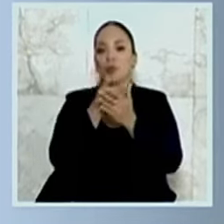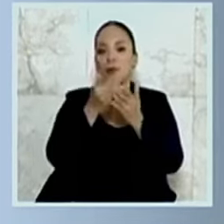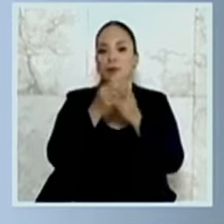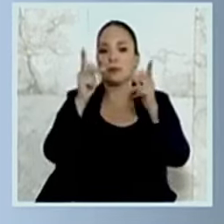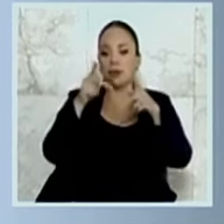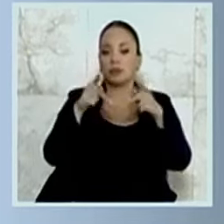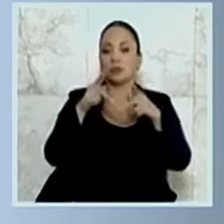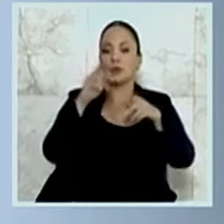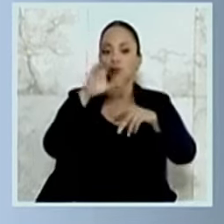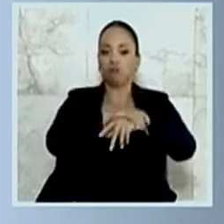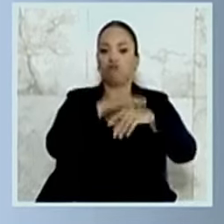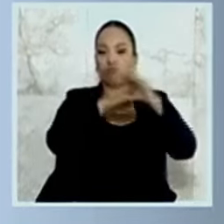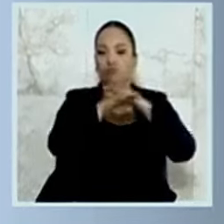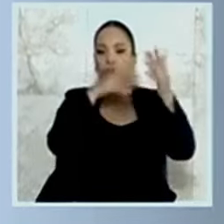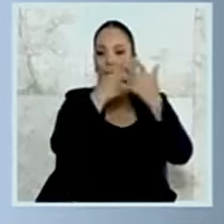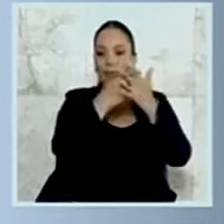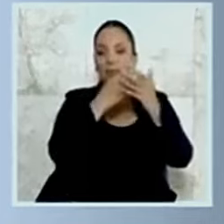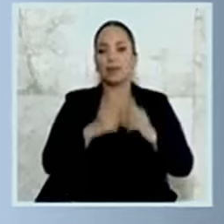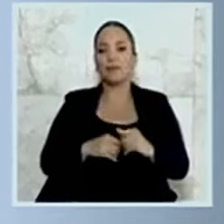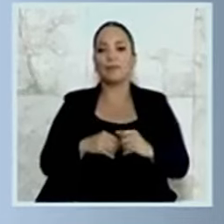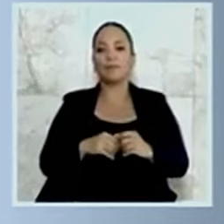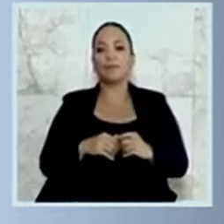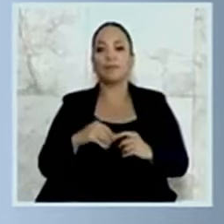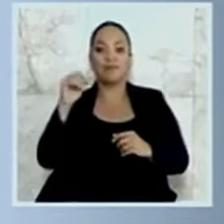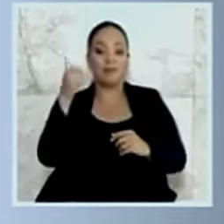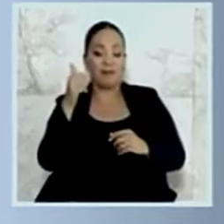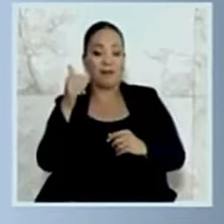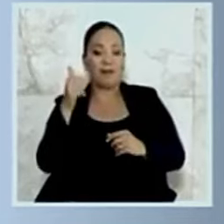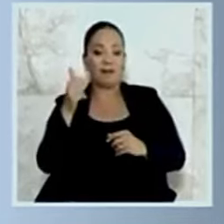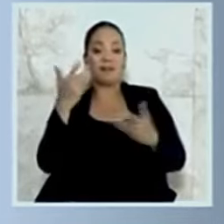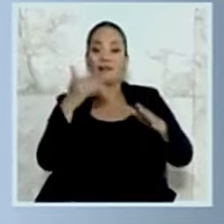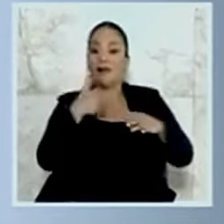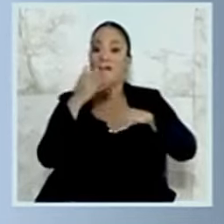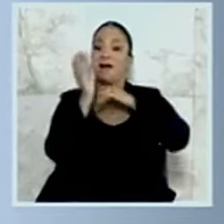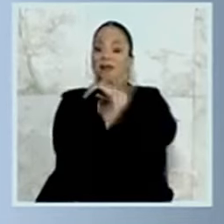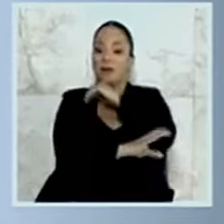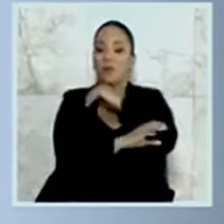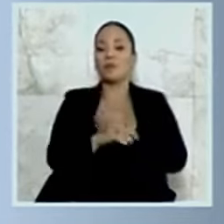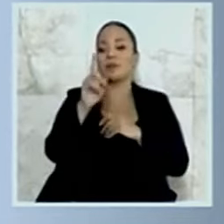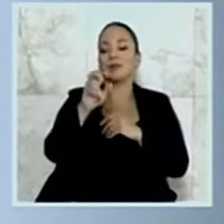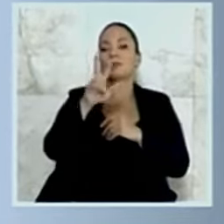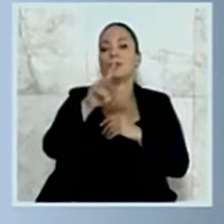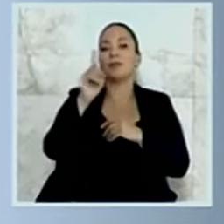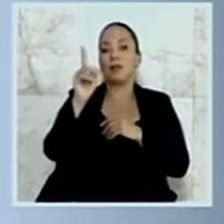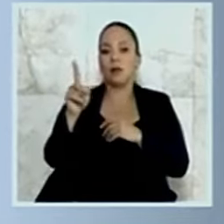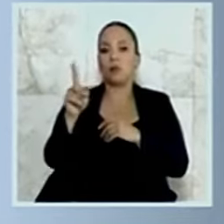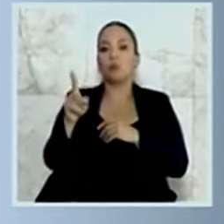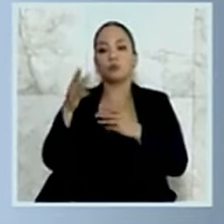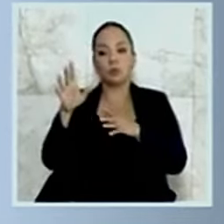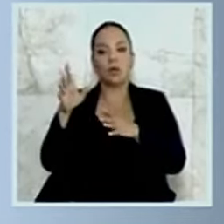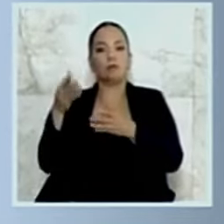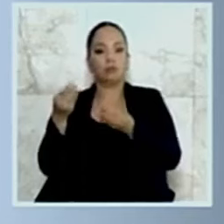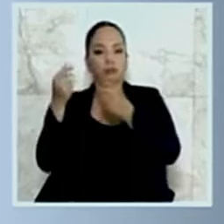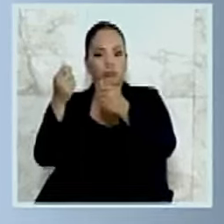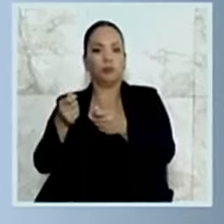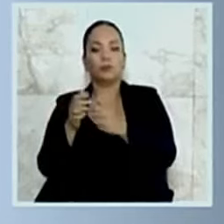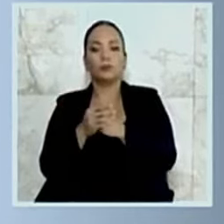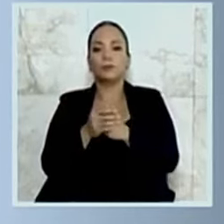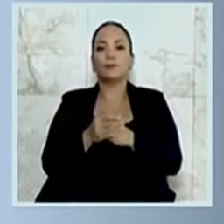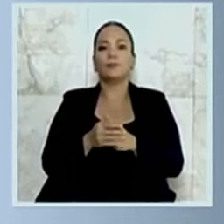droga, 187 litros de bebidas alcohólicas. Tuvimos 162 nuevos ingresos a los